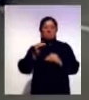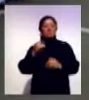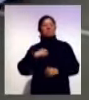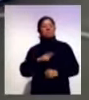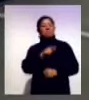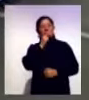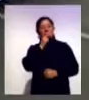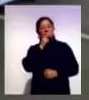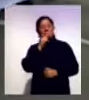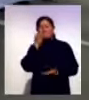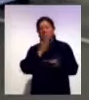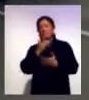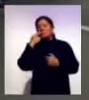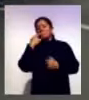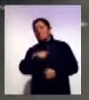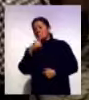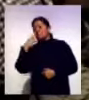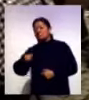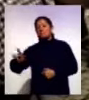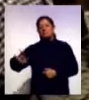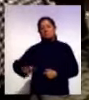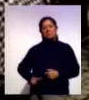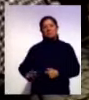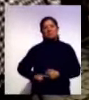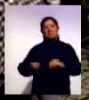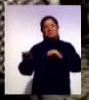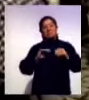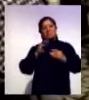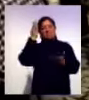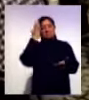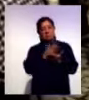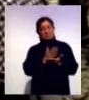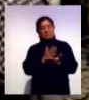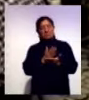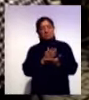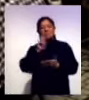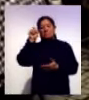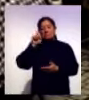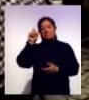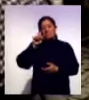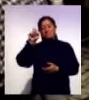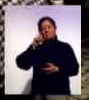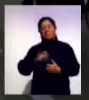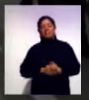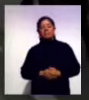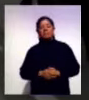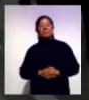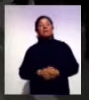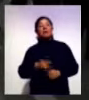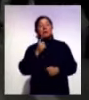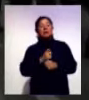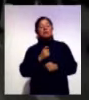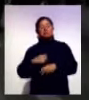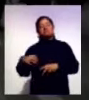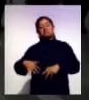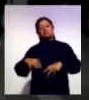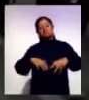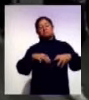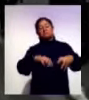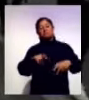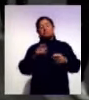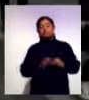denuncian el inmovilismo recurrente del gobierno en lo que respecta a sus salarios y condiciones de jubilación. Se trata del primer movimiento social de